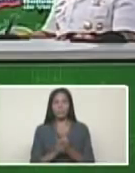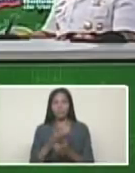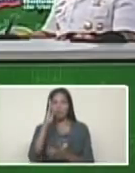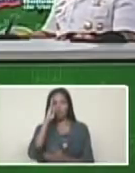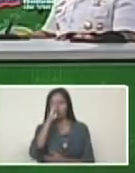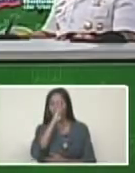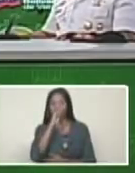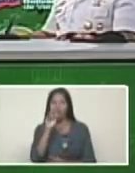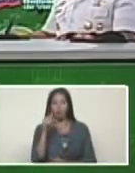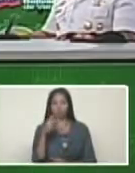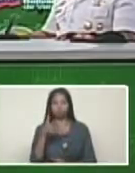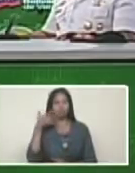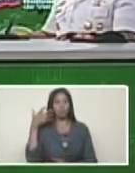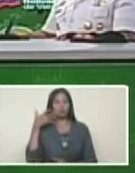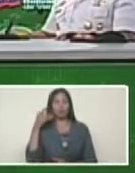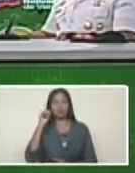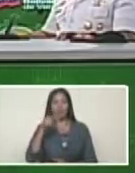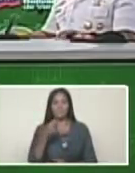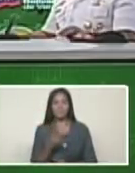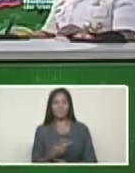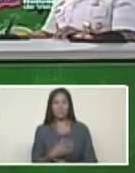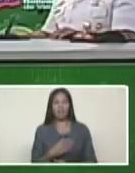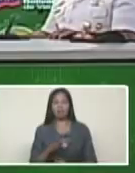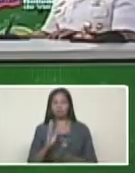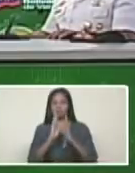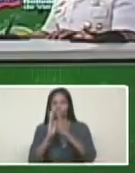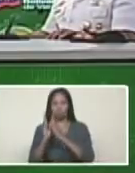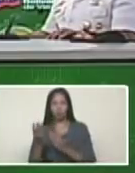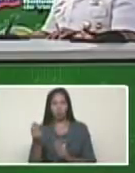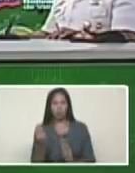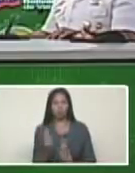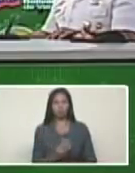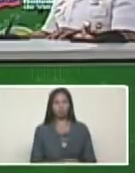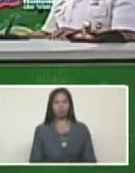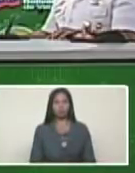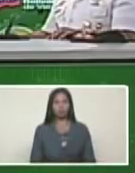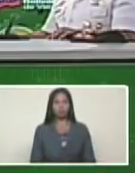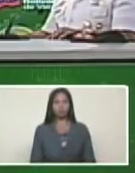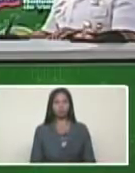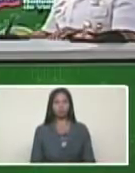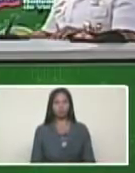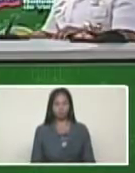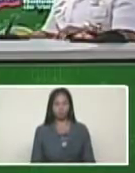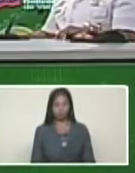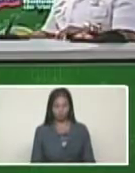Cabello Rondón, admirable también Diosdado en su disciplina. Y